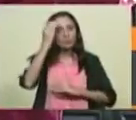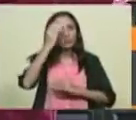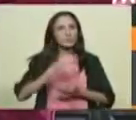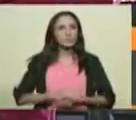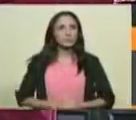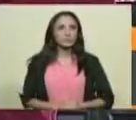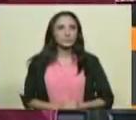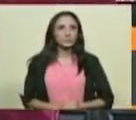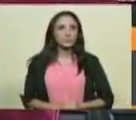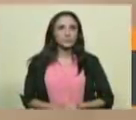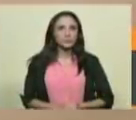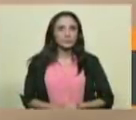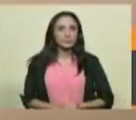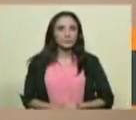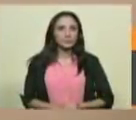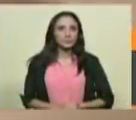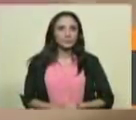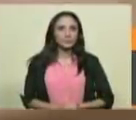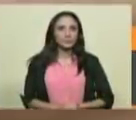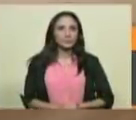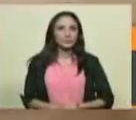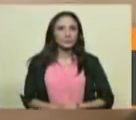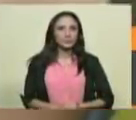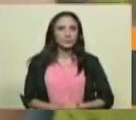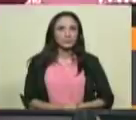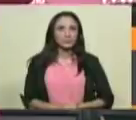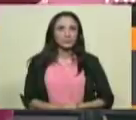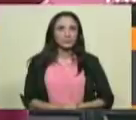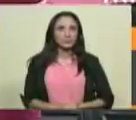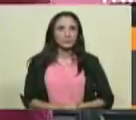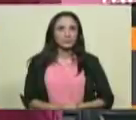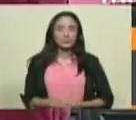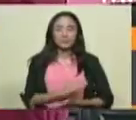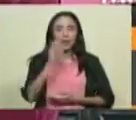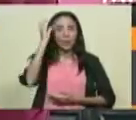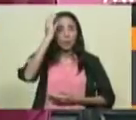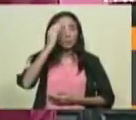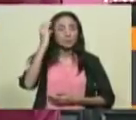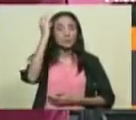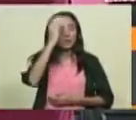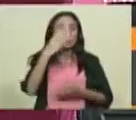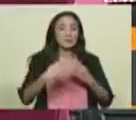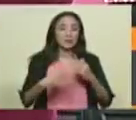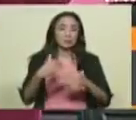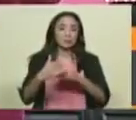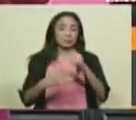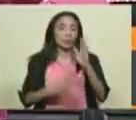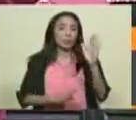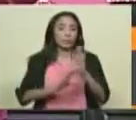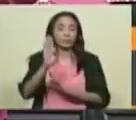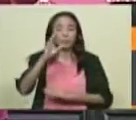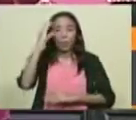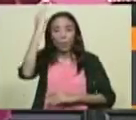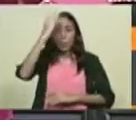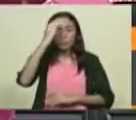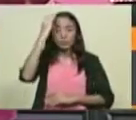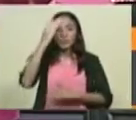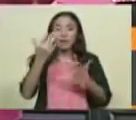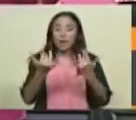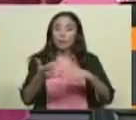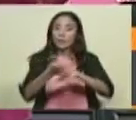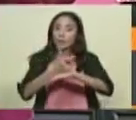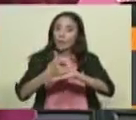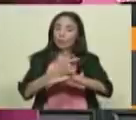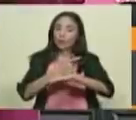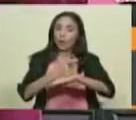rogando y con el mazo dando. La conciencia construyendo y el gobierno a la